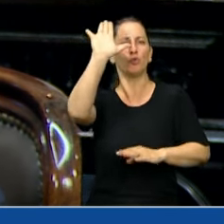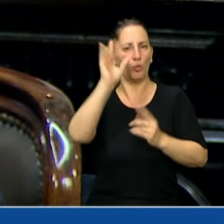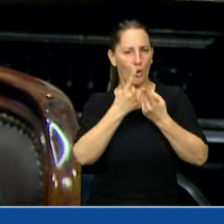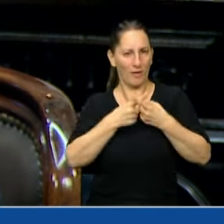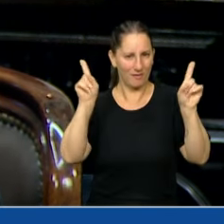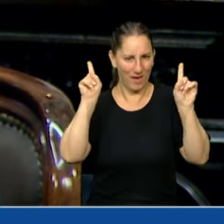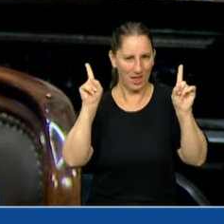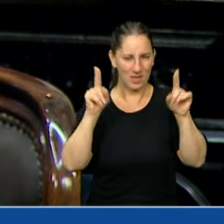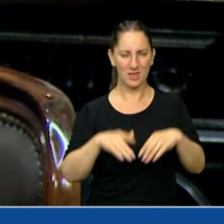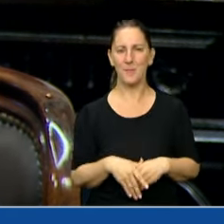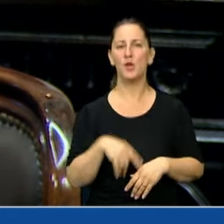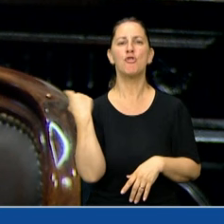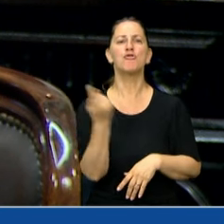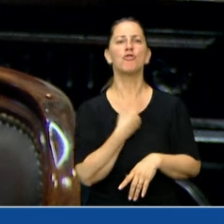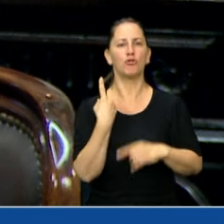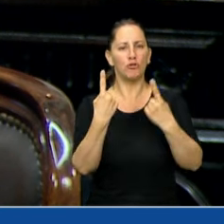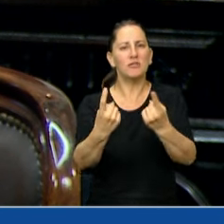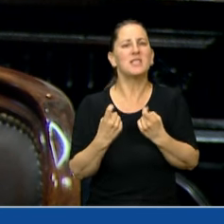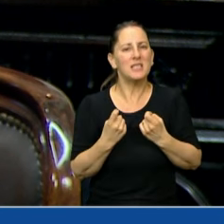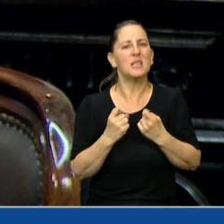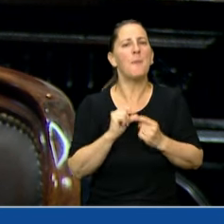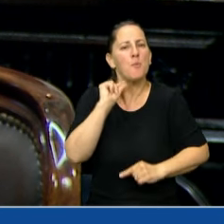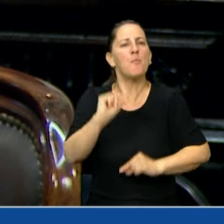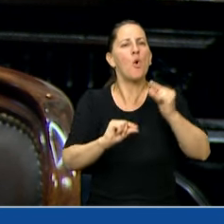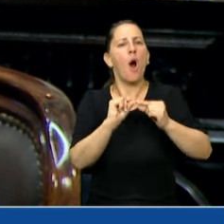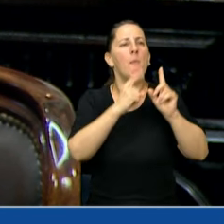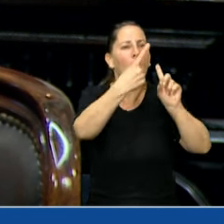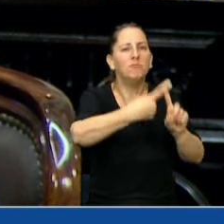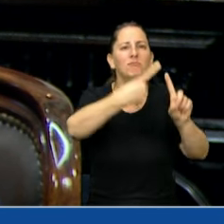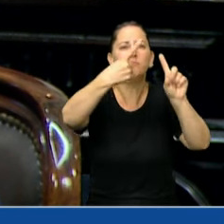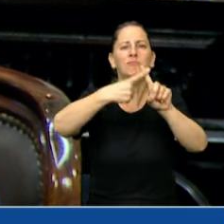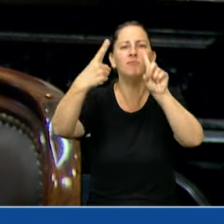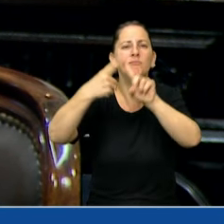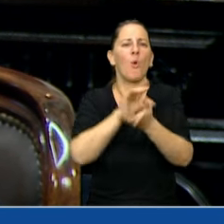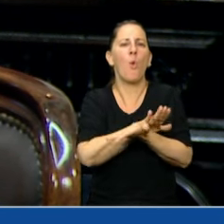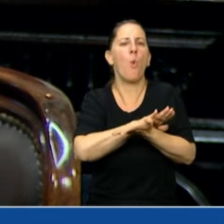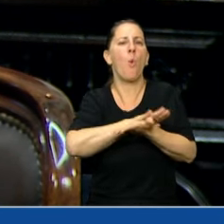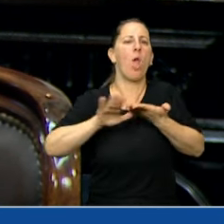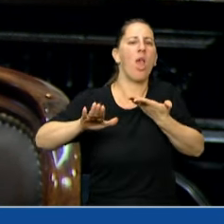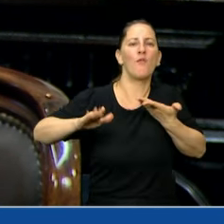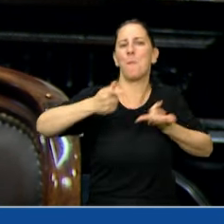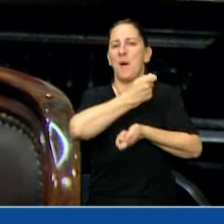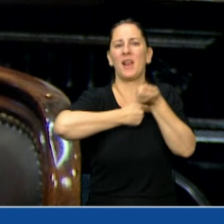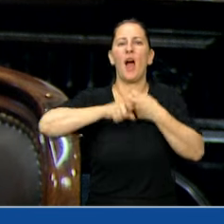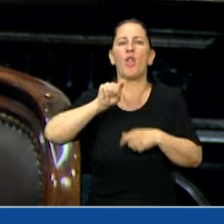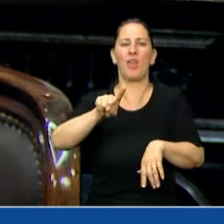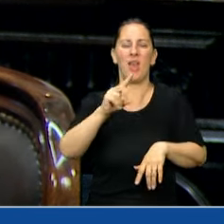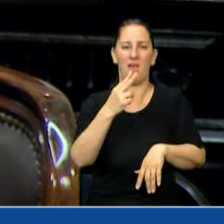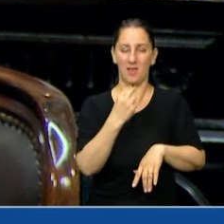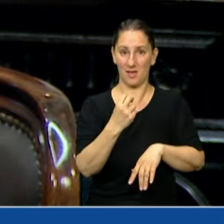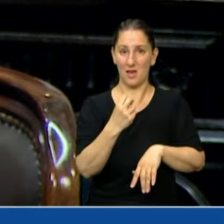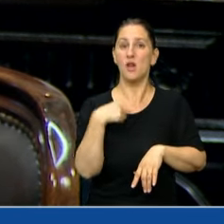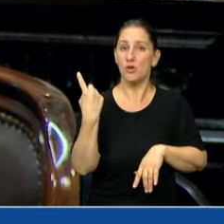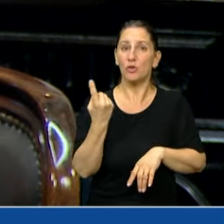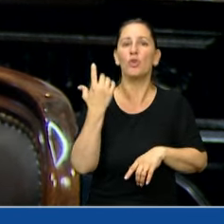eh necesitamos ampliar la las fronteras eh del mercado energético para eso tenemos que